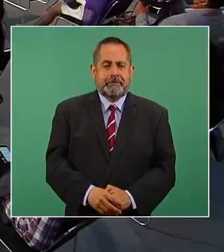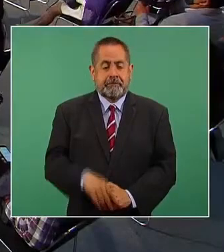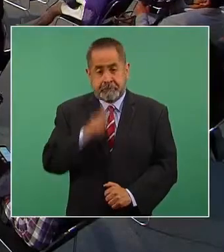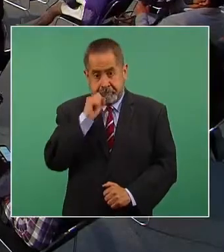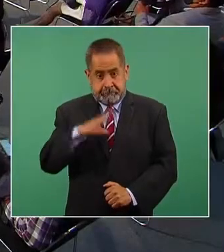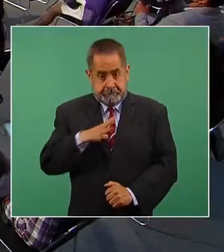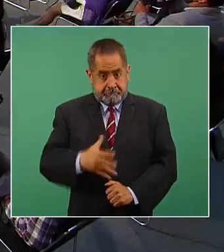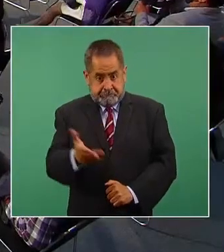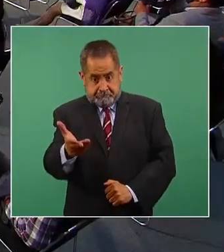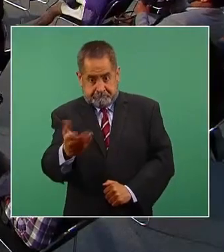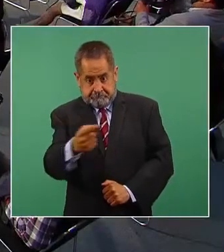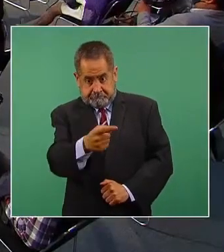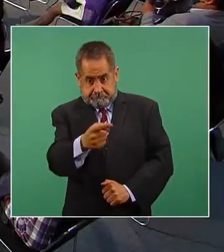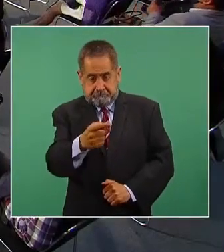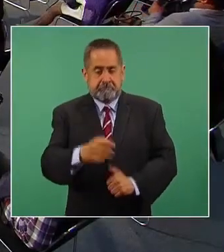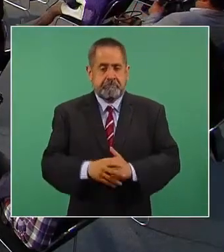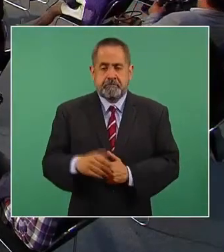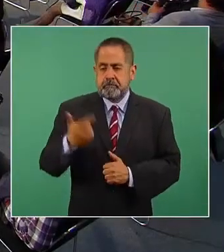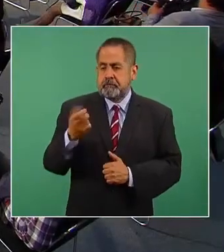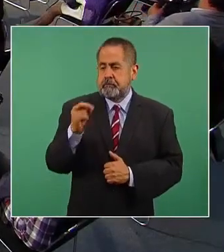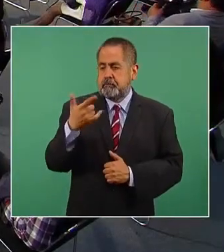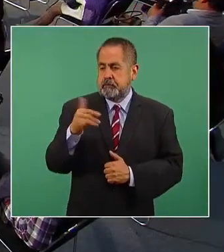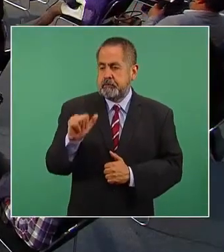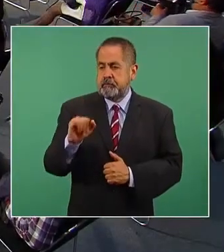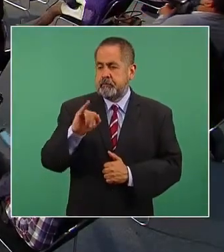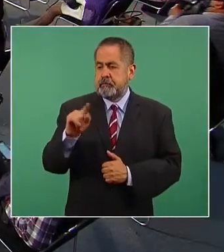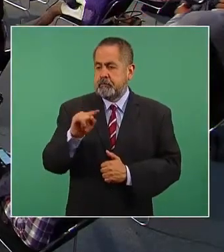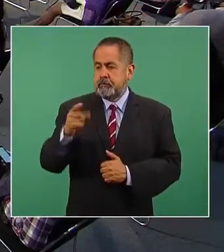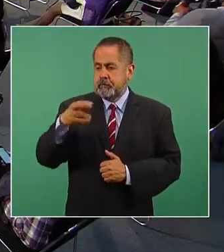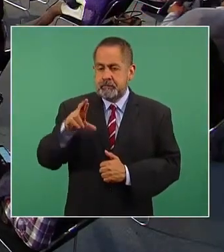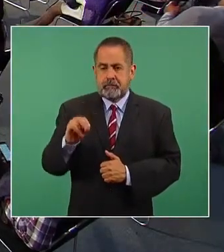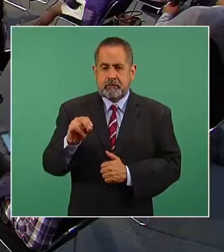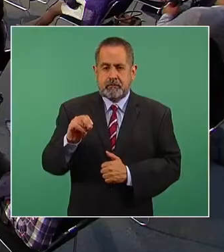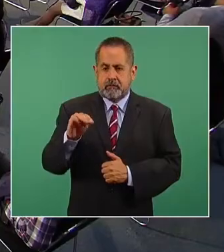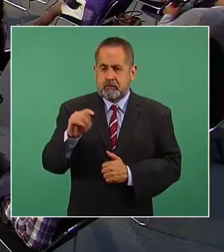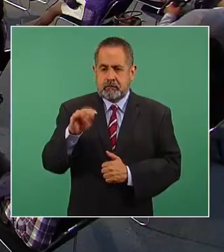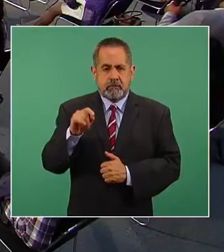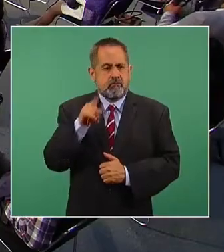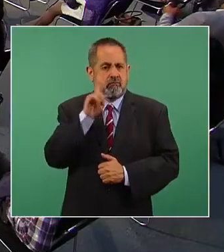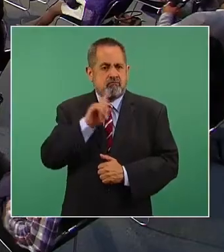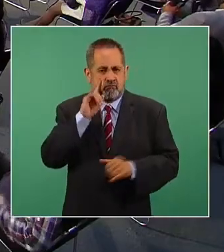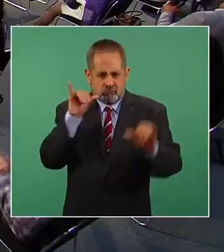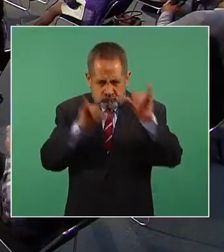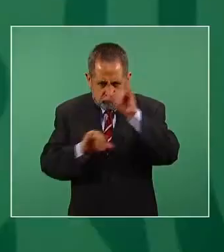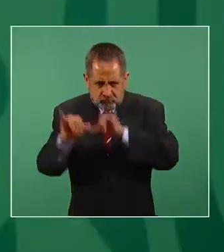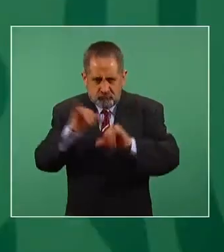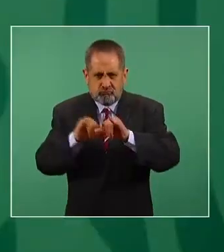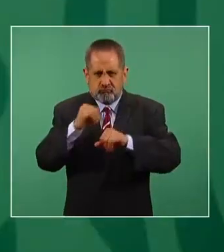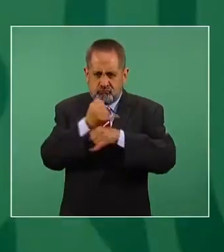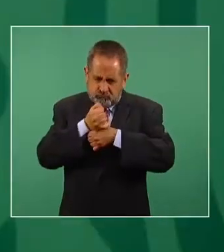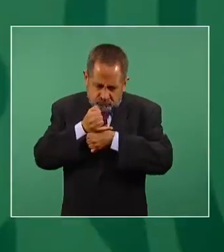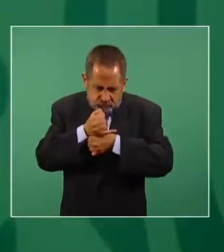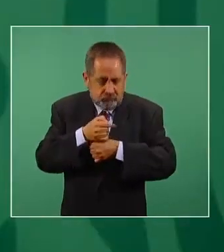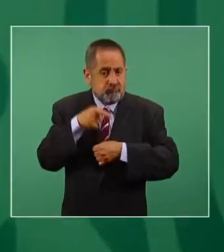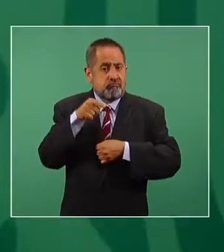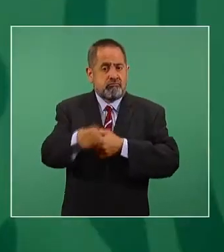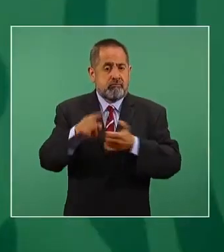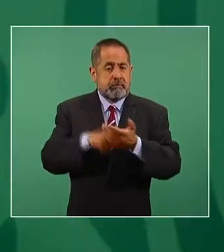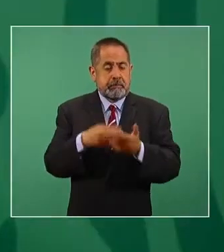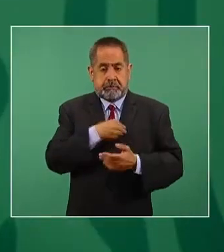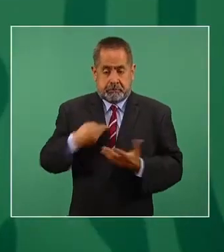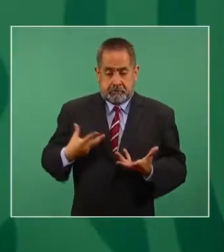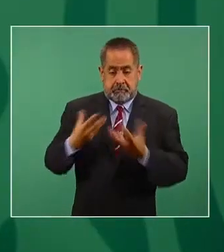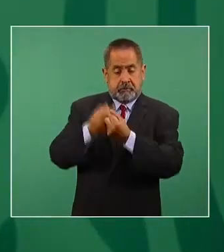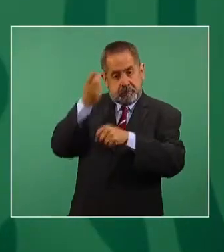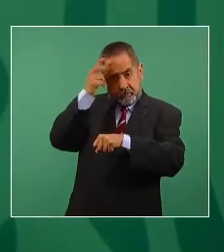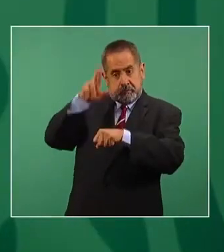Está también con nosotros Georgina Izquierdo Montalvo, química, investigadora, miembro del grupo